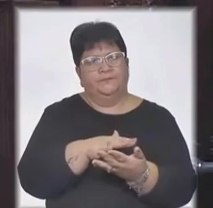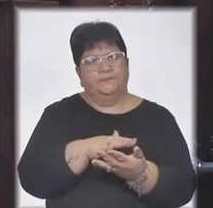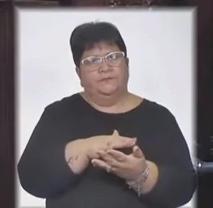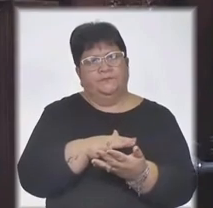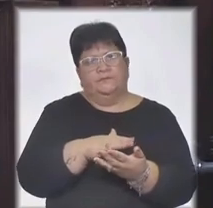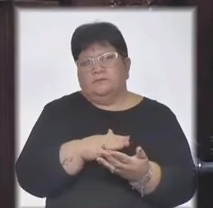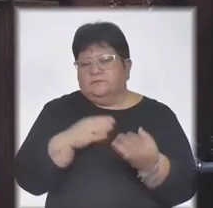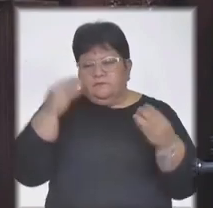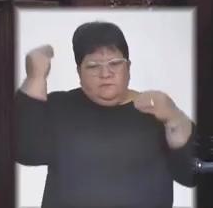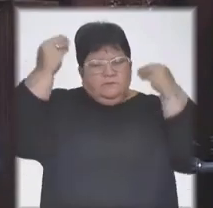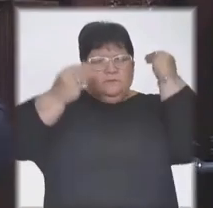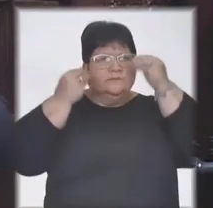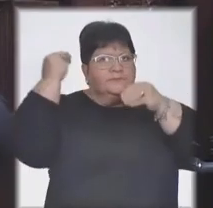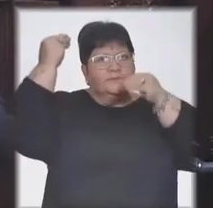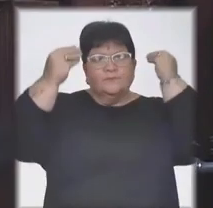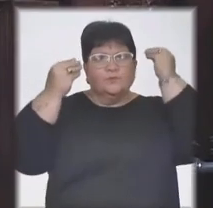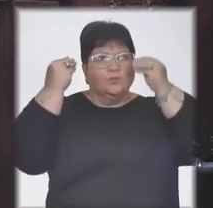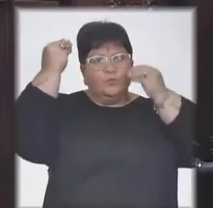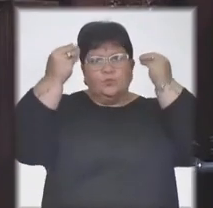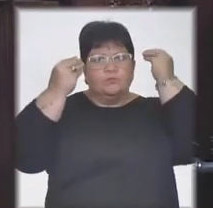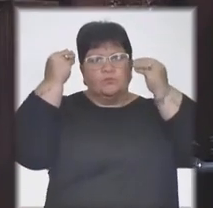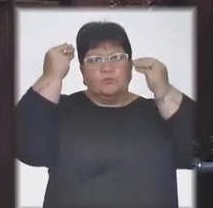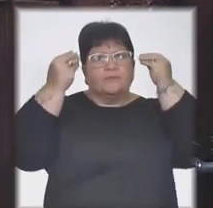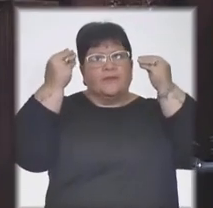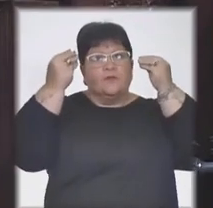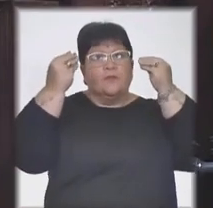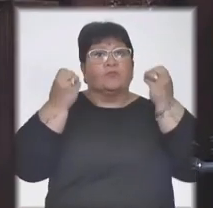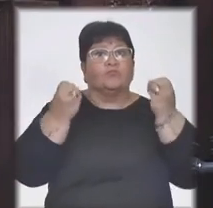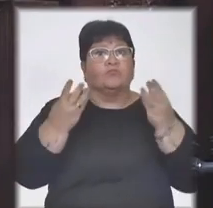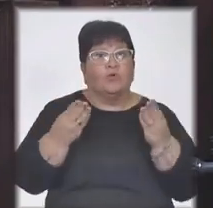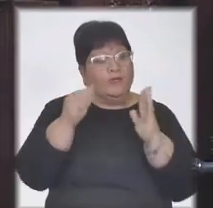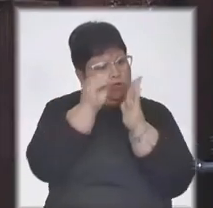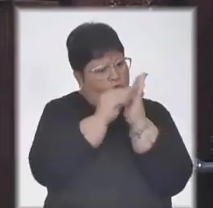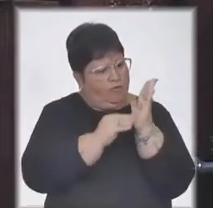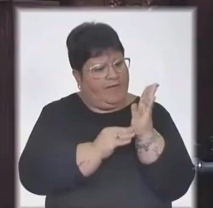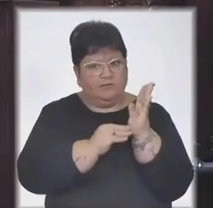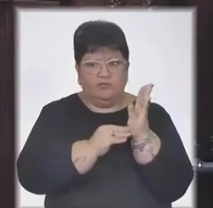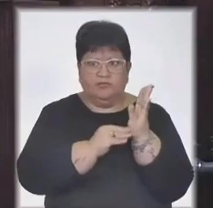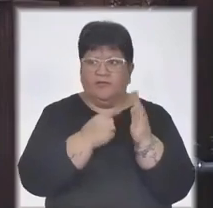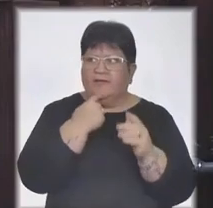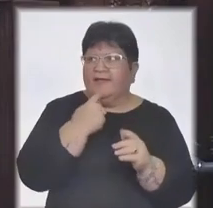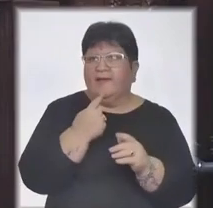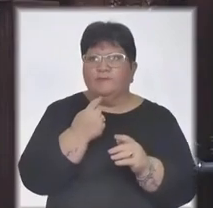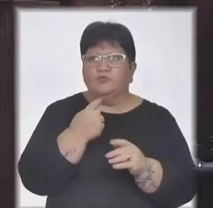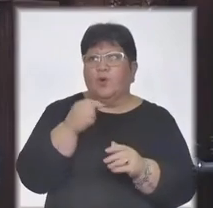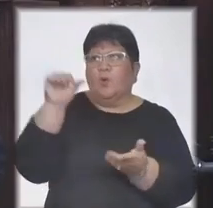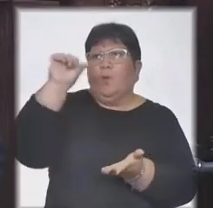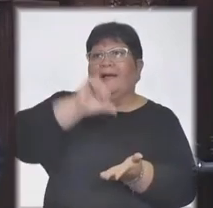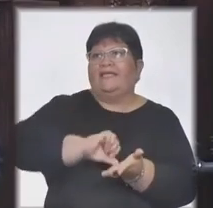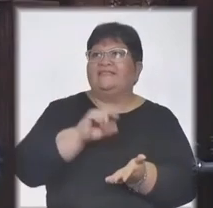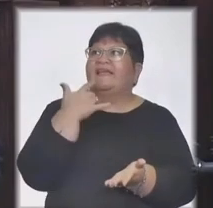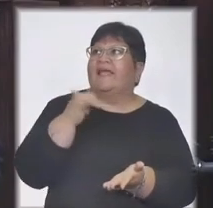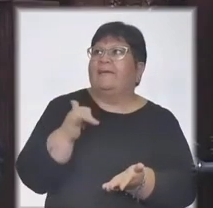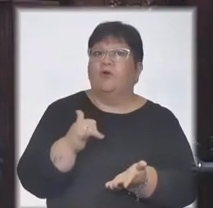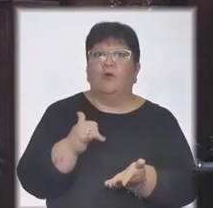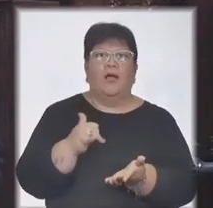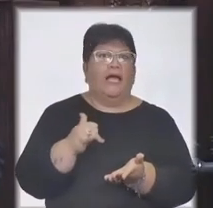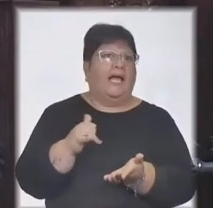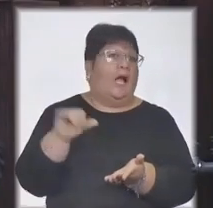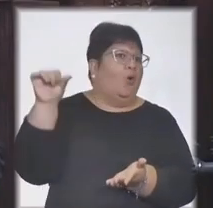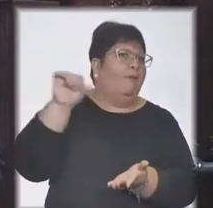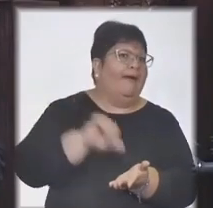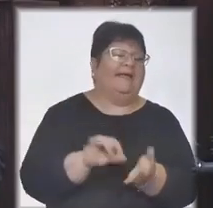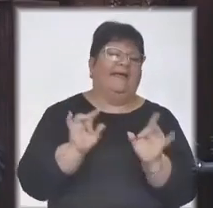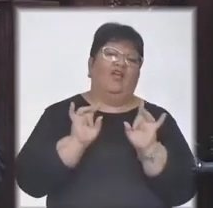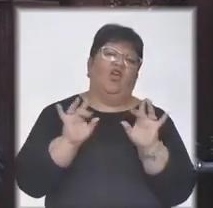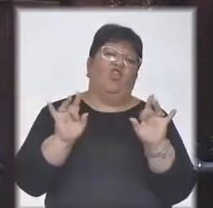Estamos muy preocupados porque con los datos que dije pasamos de ser la excepción a ser el país con la mayor tasa de